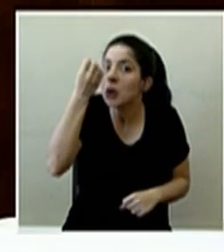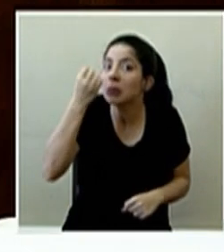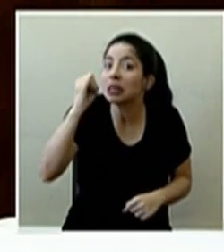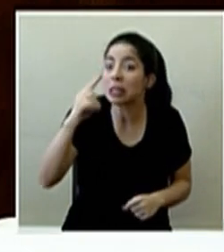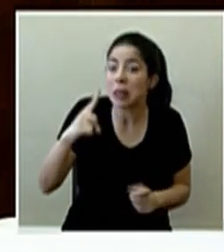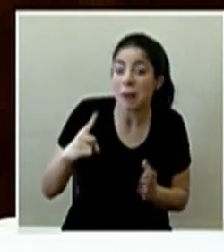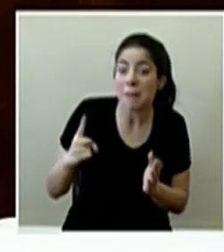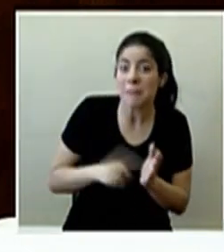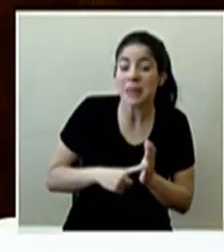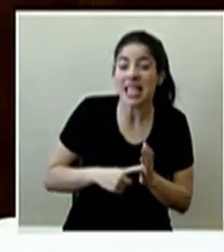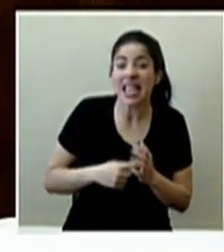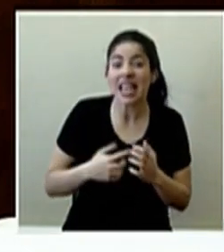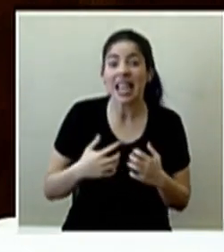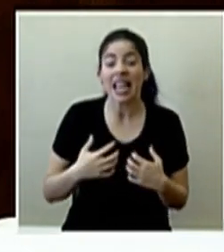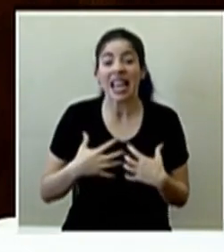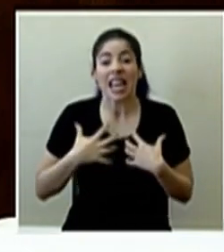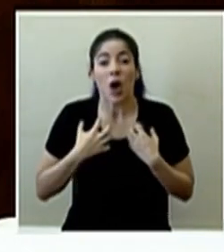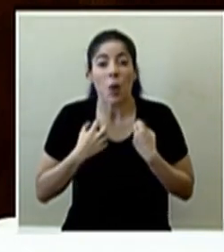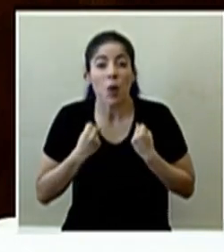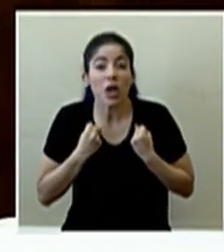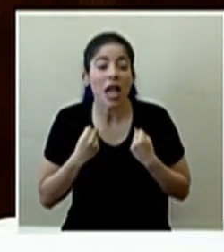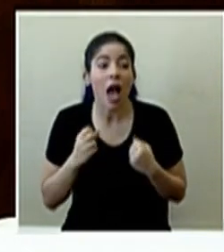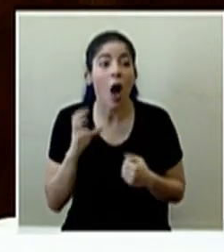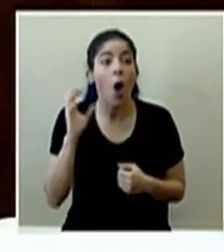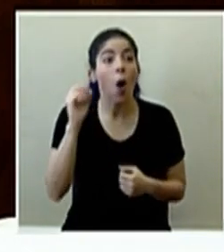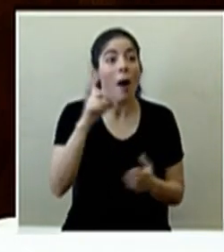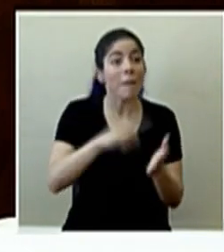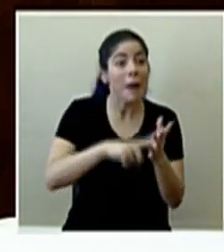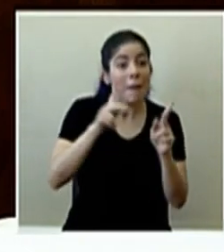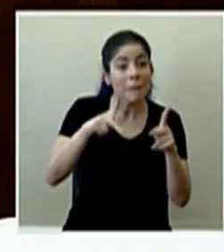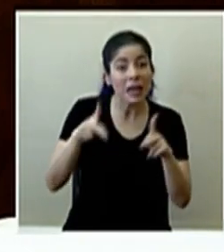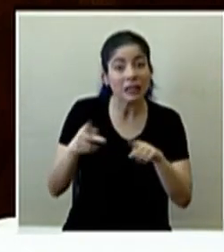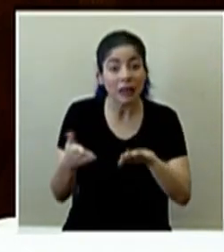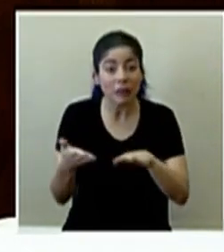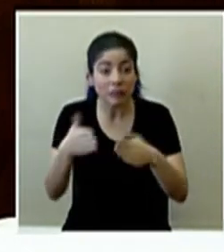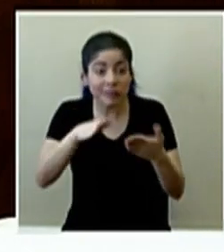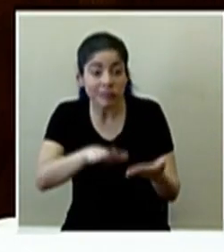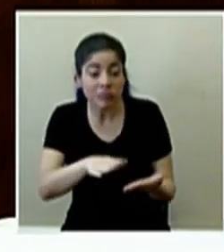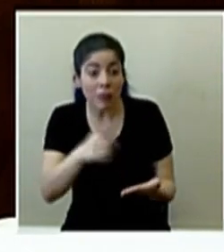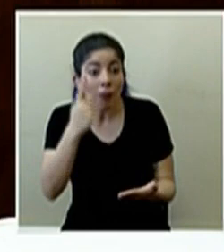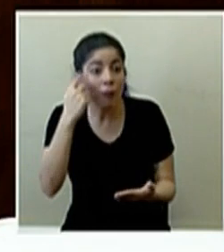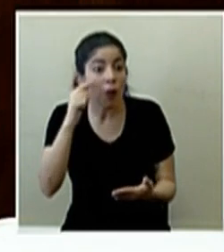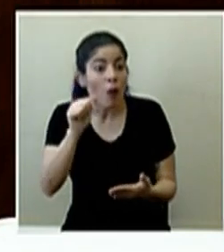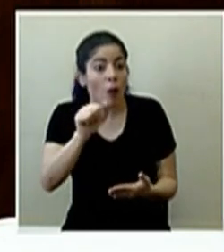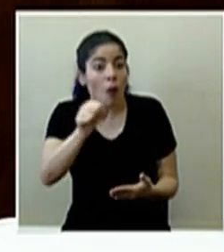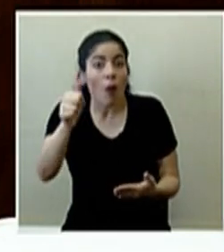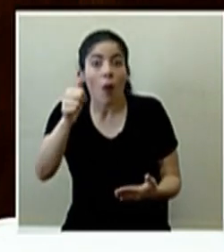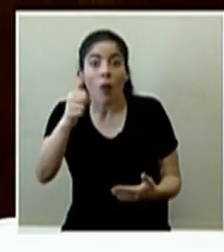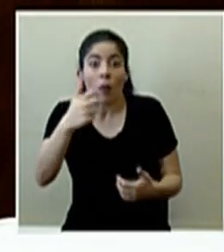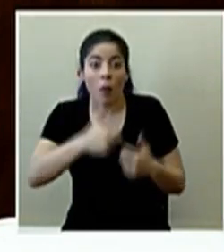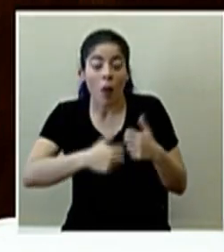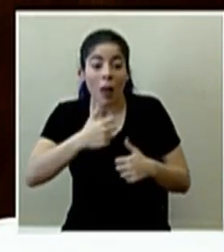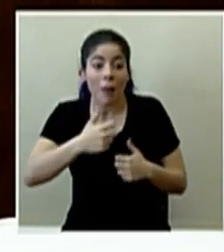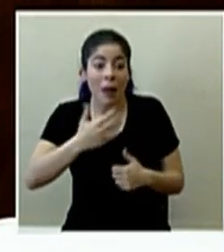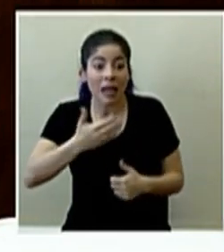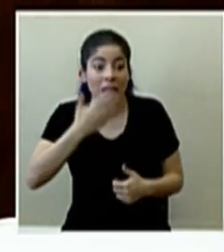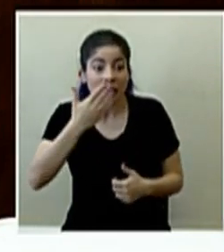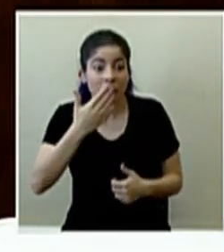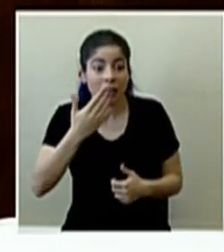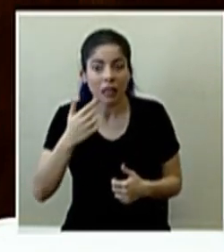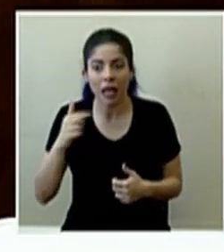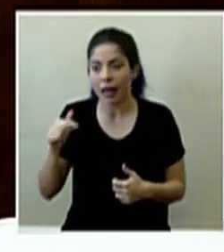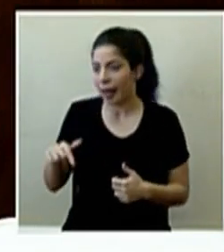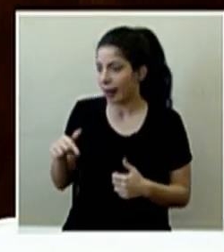1000 casos de neumonía o 1000 personas fallecidas por alguna patología respiratoria y no